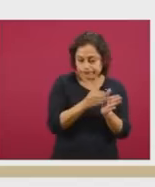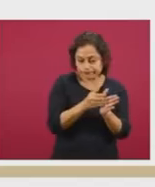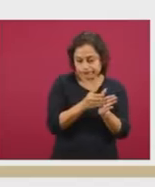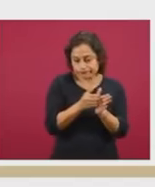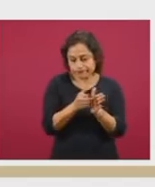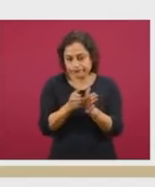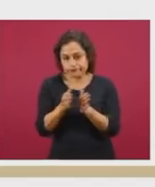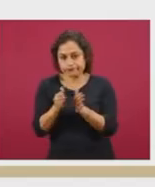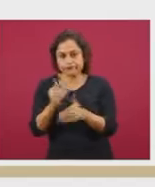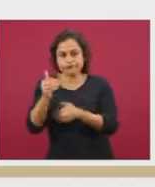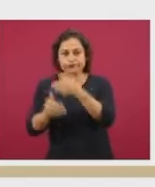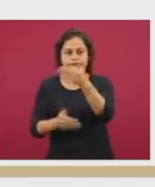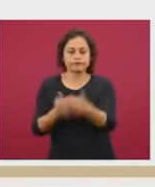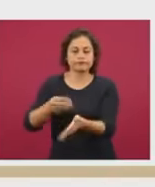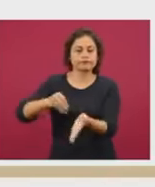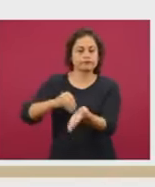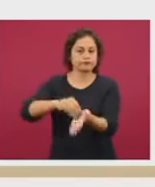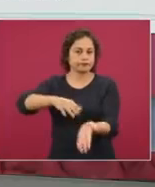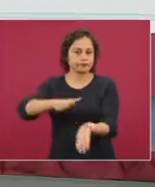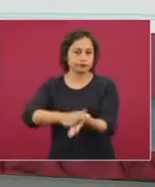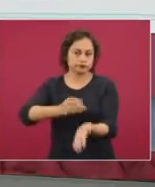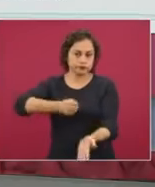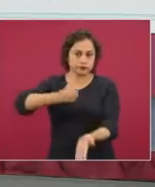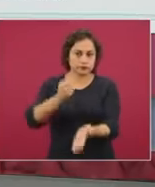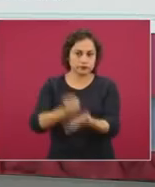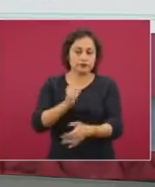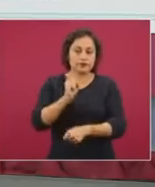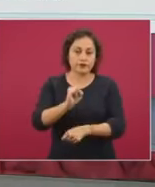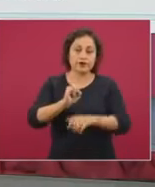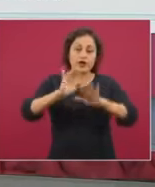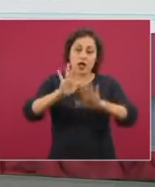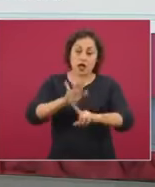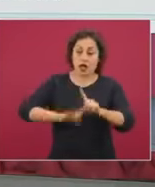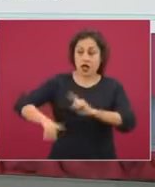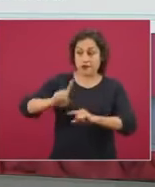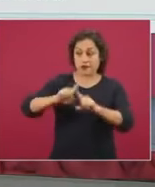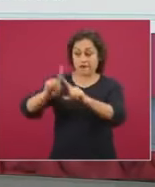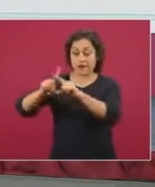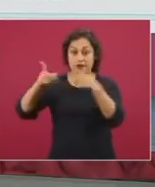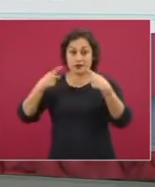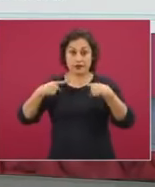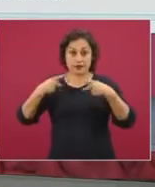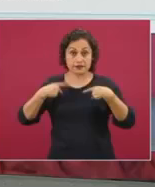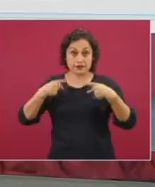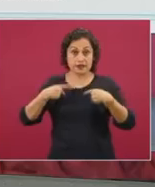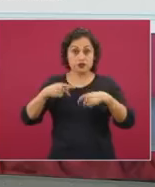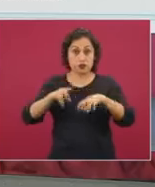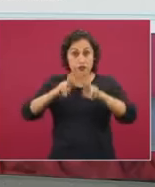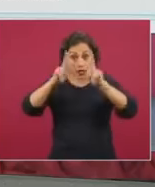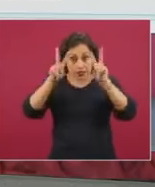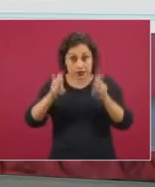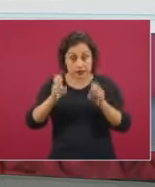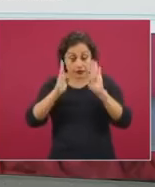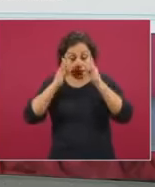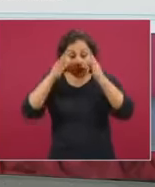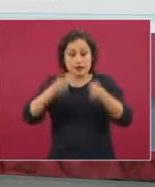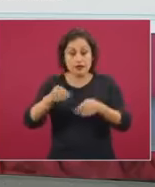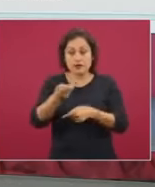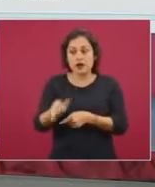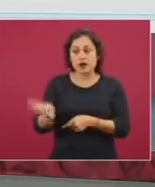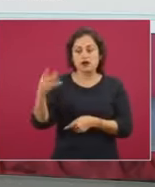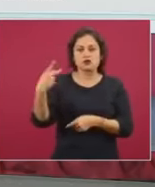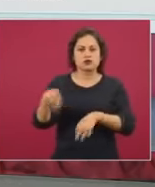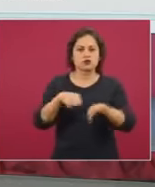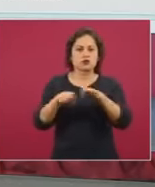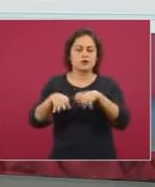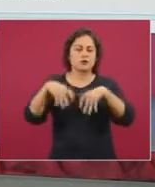muy importante y quiero agradecer a todos los equipos jurisdiccionales que tienen una labor muy importante durante todas estas